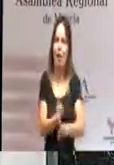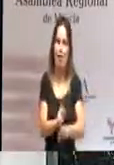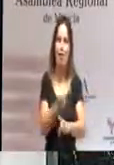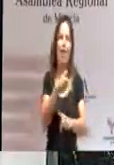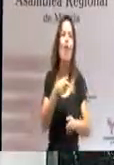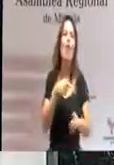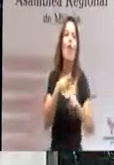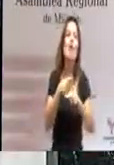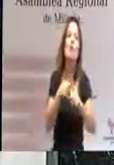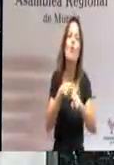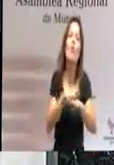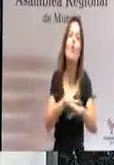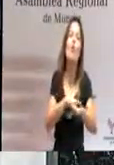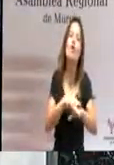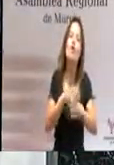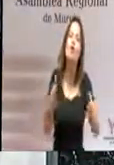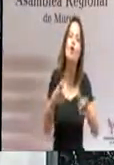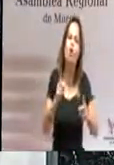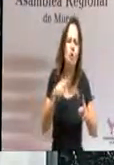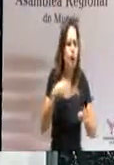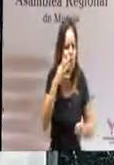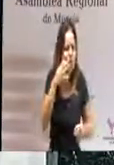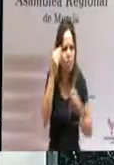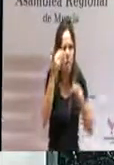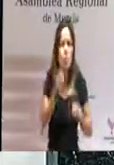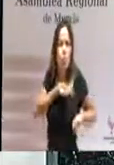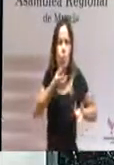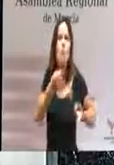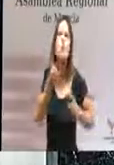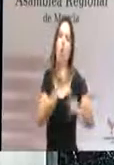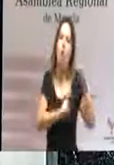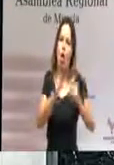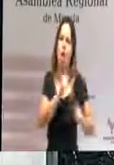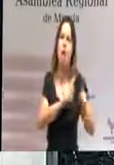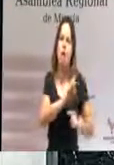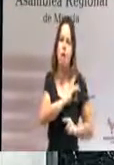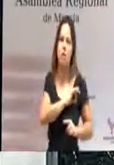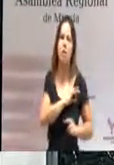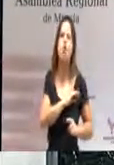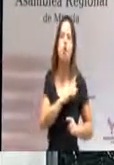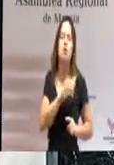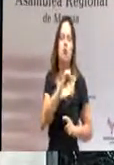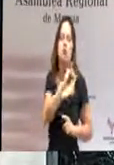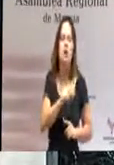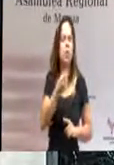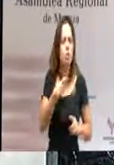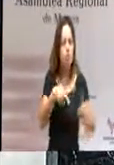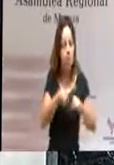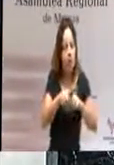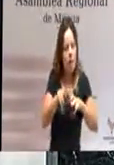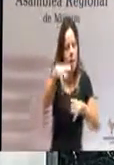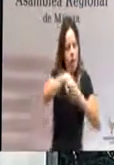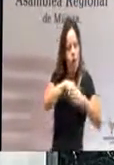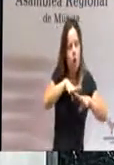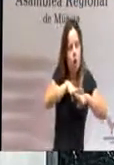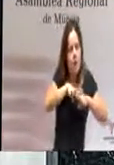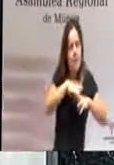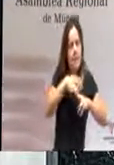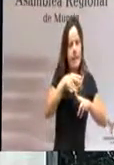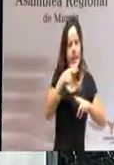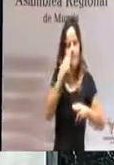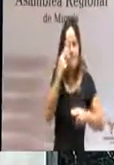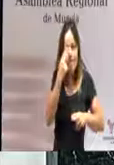mayoría social. Diga de verdad lo que piensa. Ese es el problema, señor Sánchez. Está enredado en una tupida red de intereses